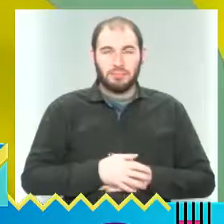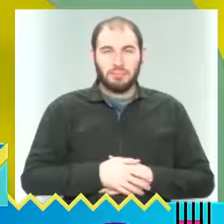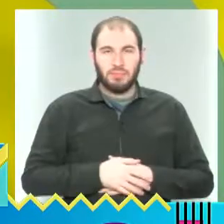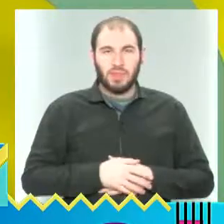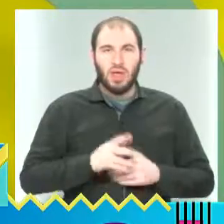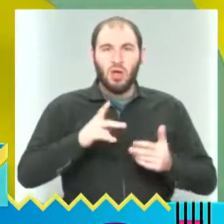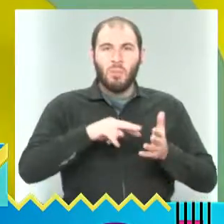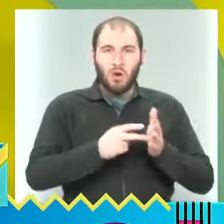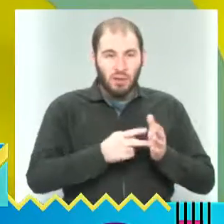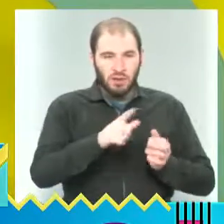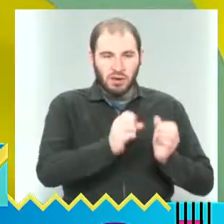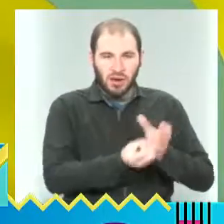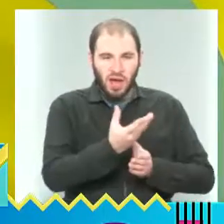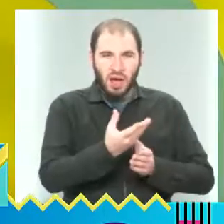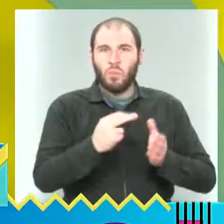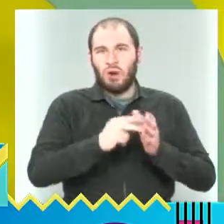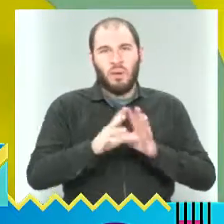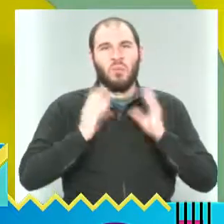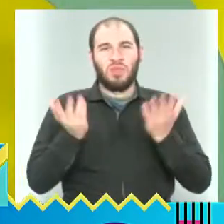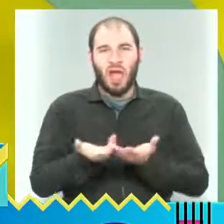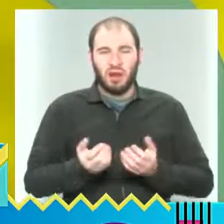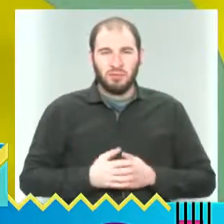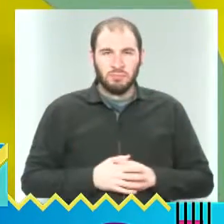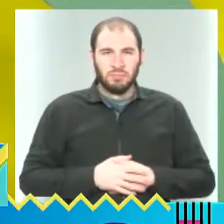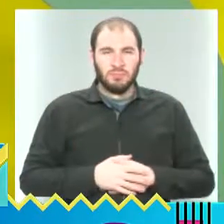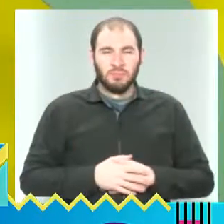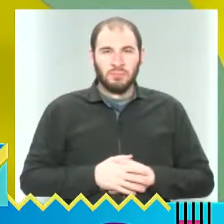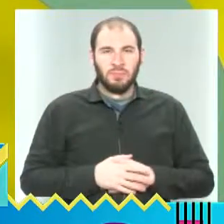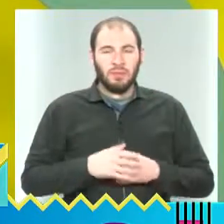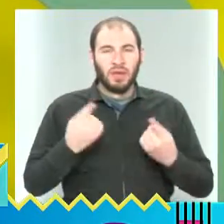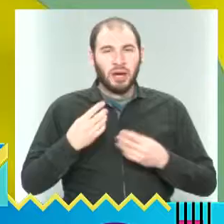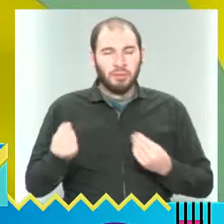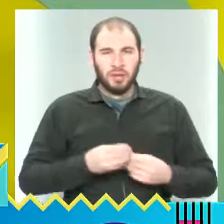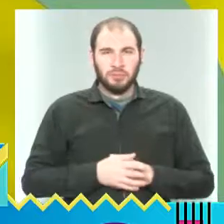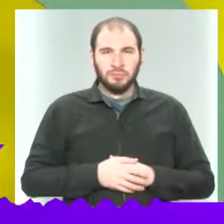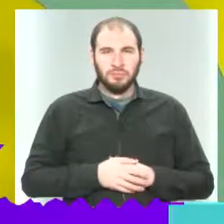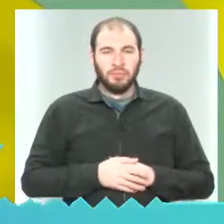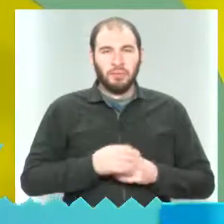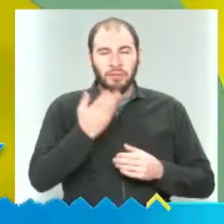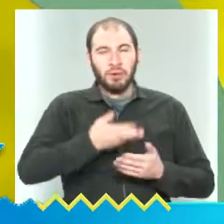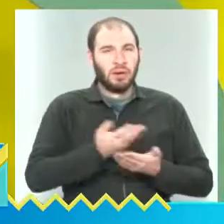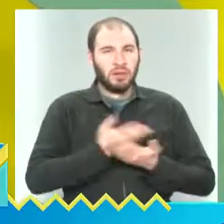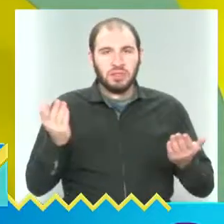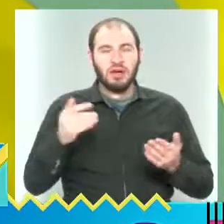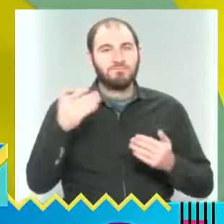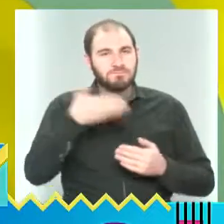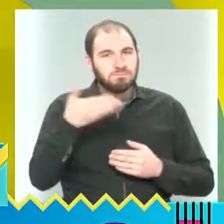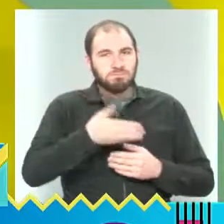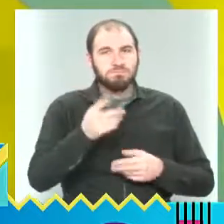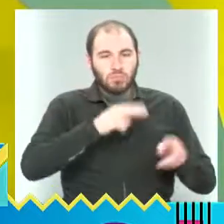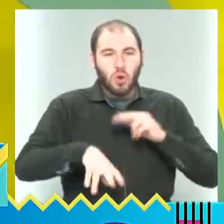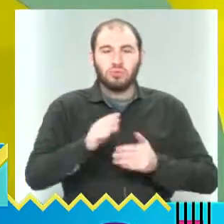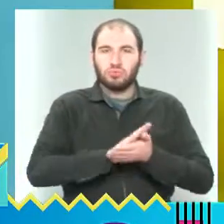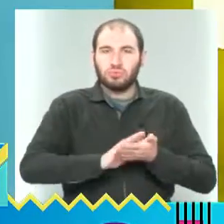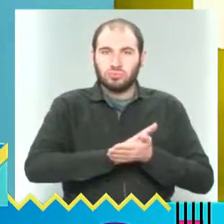los problemas que creamos son problemas globales. Entonces la situación es que todos tenemos que participar en la búsqueda